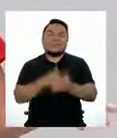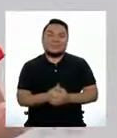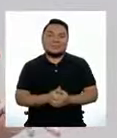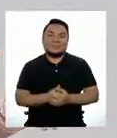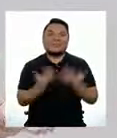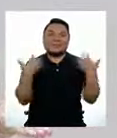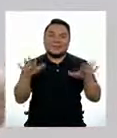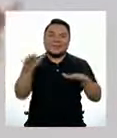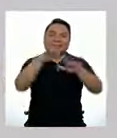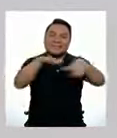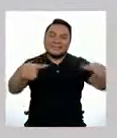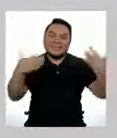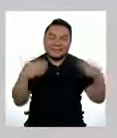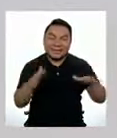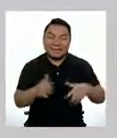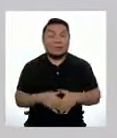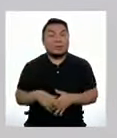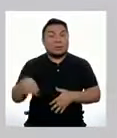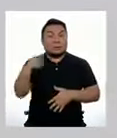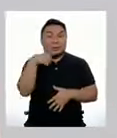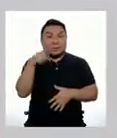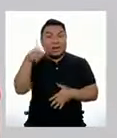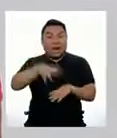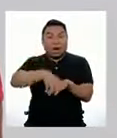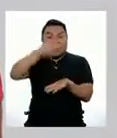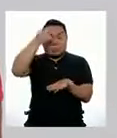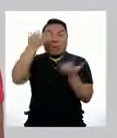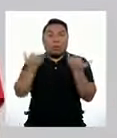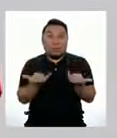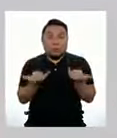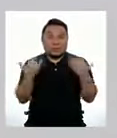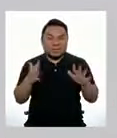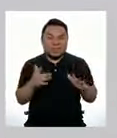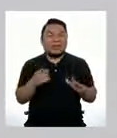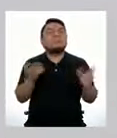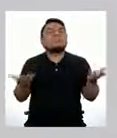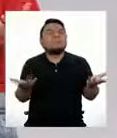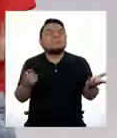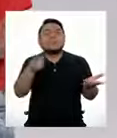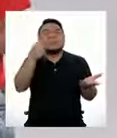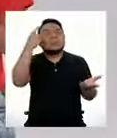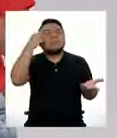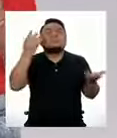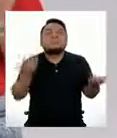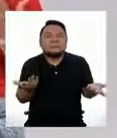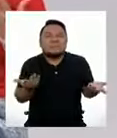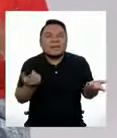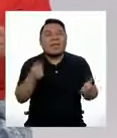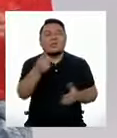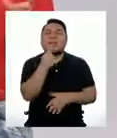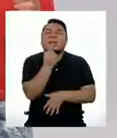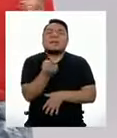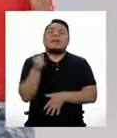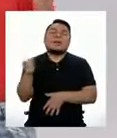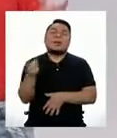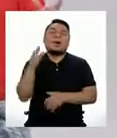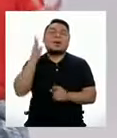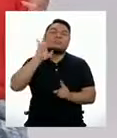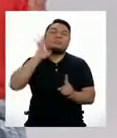Bueno, chicos y chicas, a partir de los gráficos que hemos analizado, ¿qué podemos concluir? ¿Qué podemos decir sobre